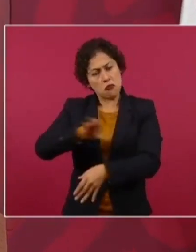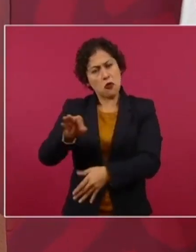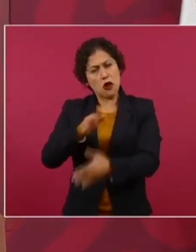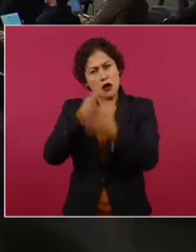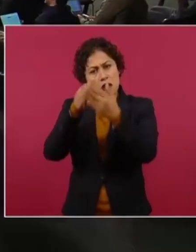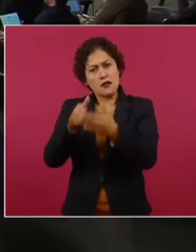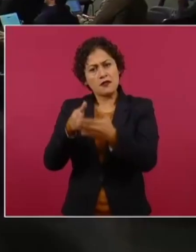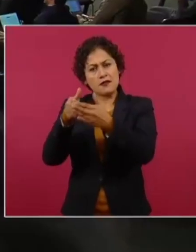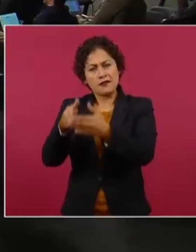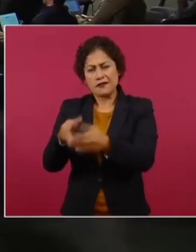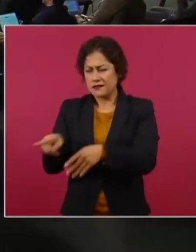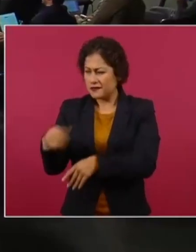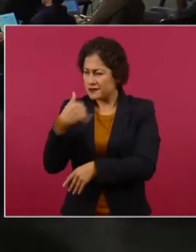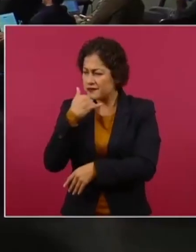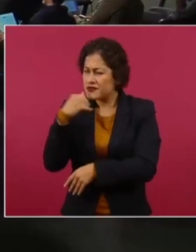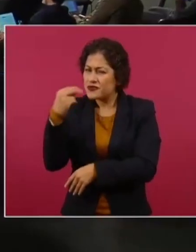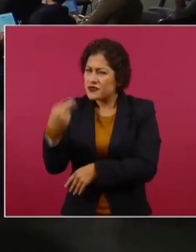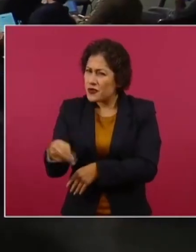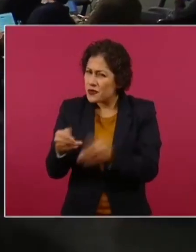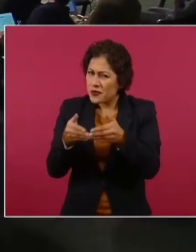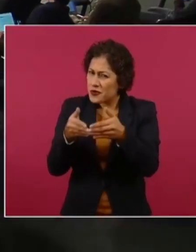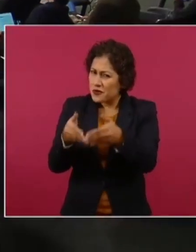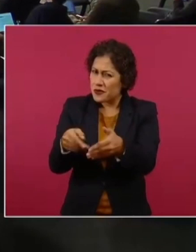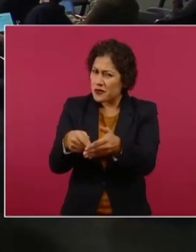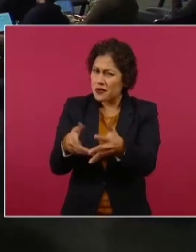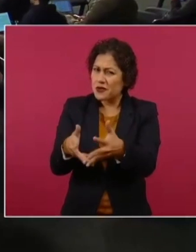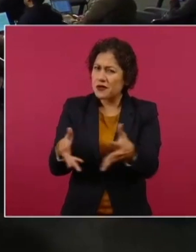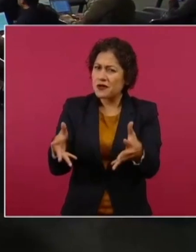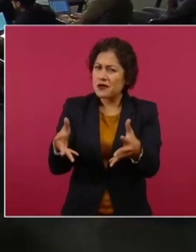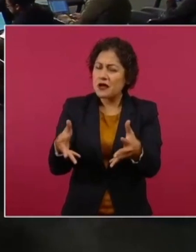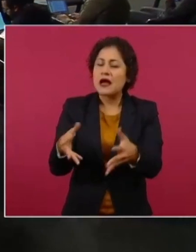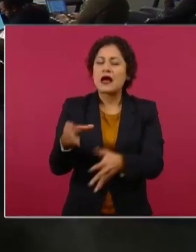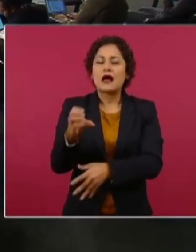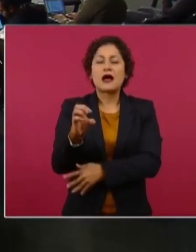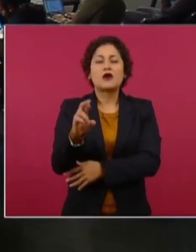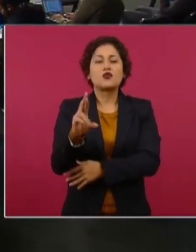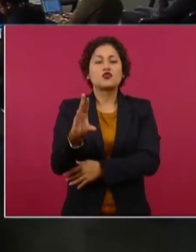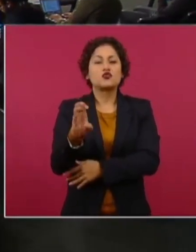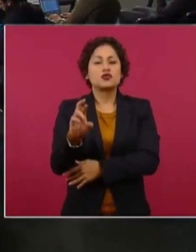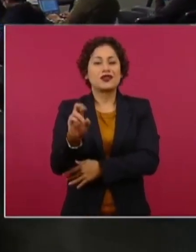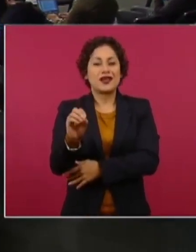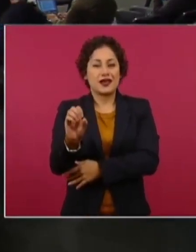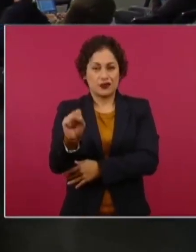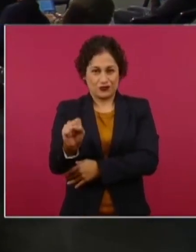¿cómo se llaman los barcos? Los cruceros. Cruceros,